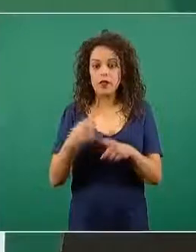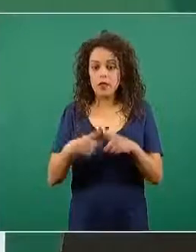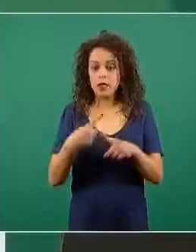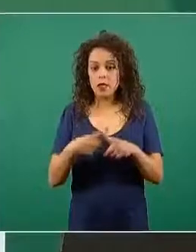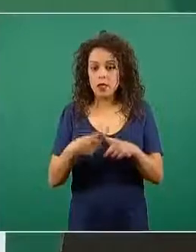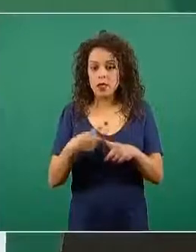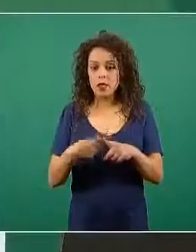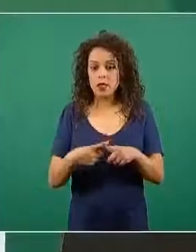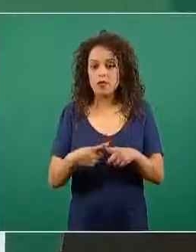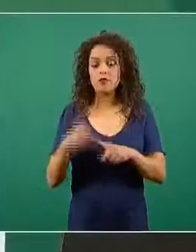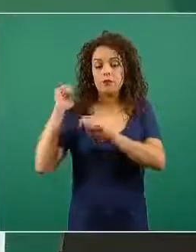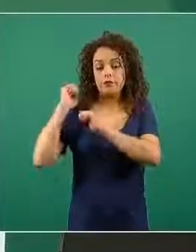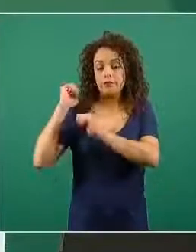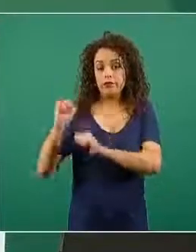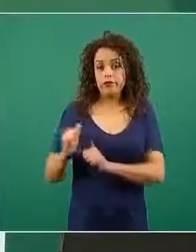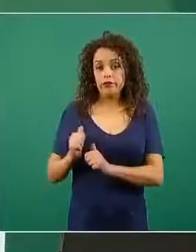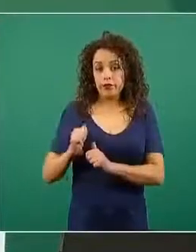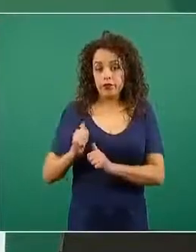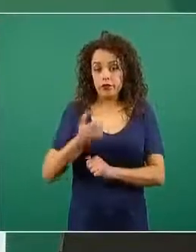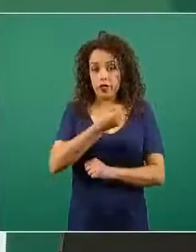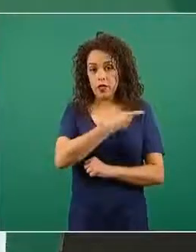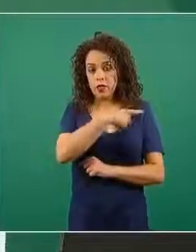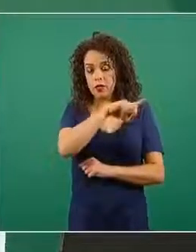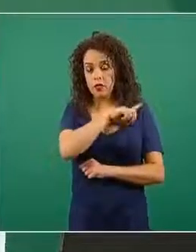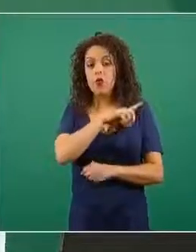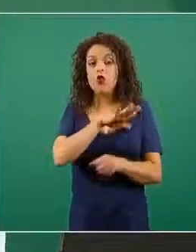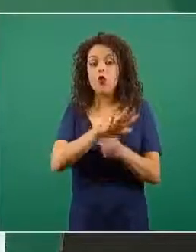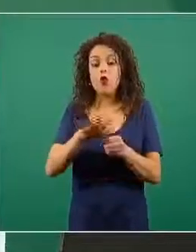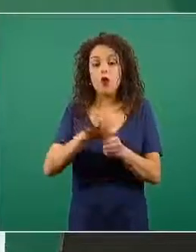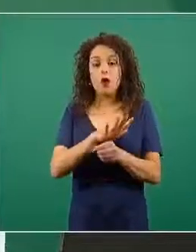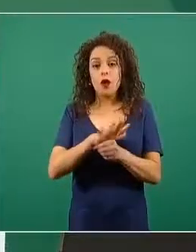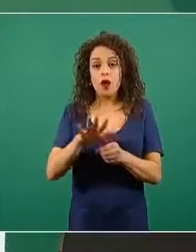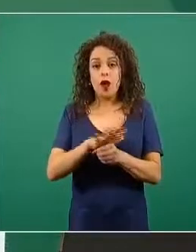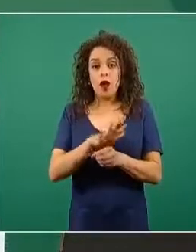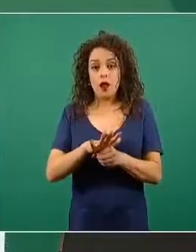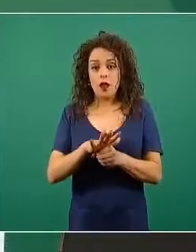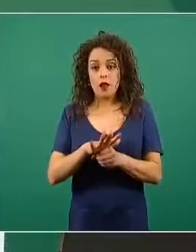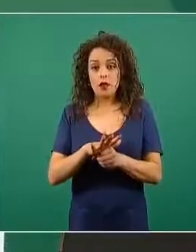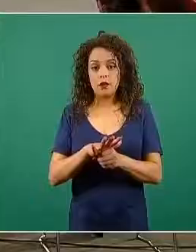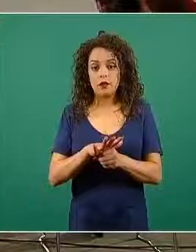a la autoridad sanitaria local, que son